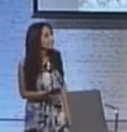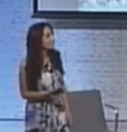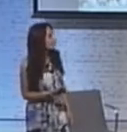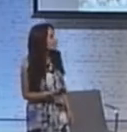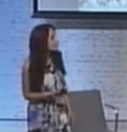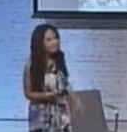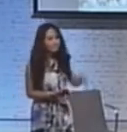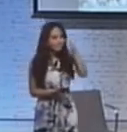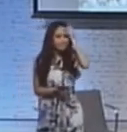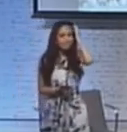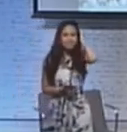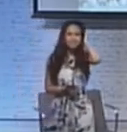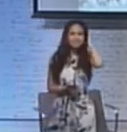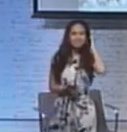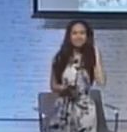¿Alguien por ahí?